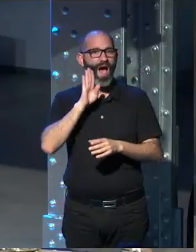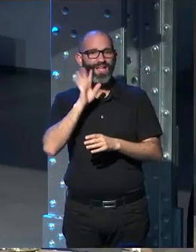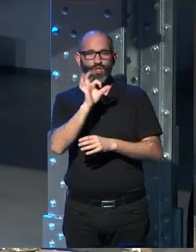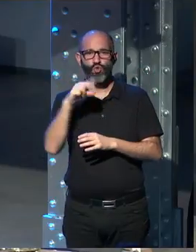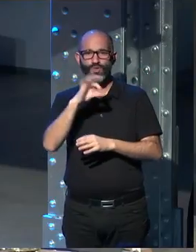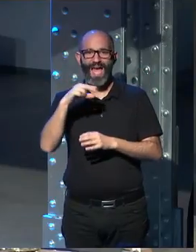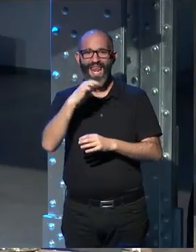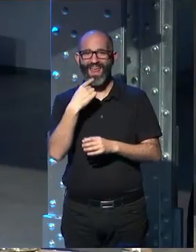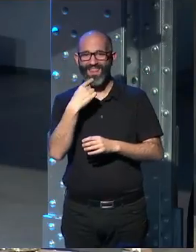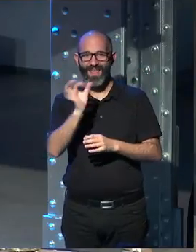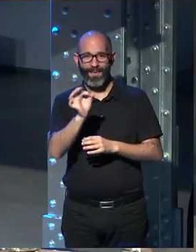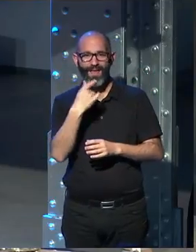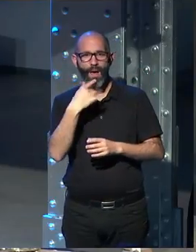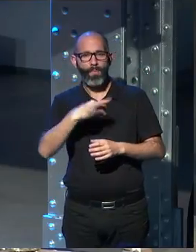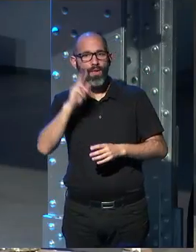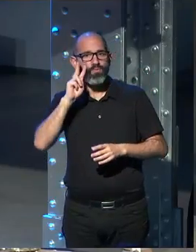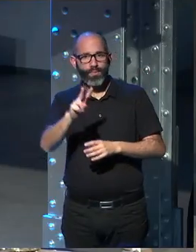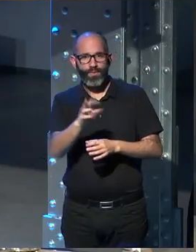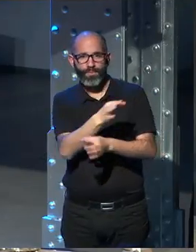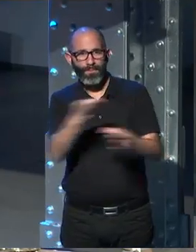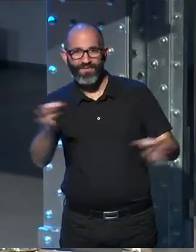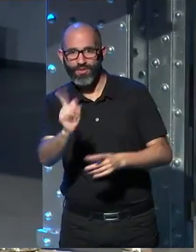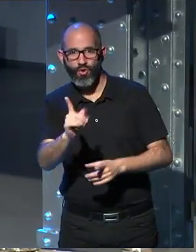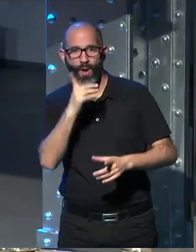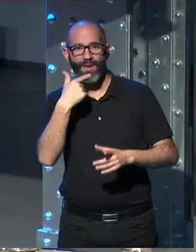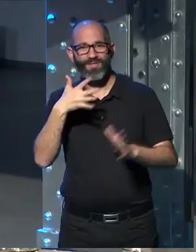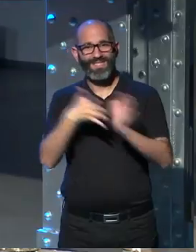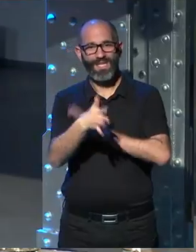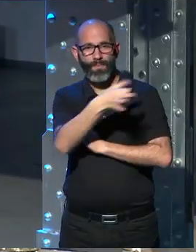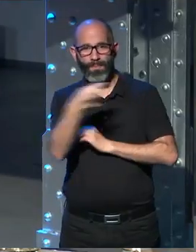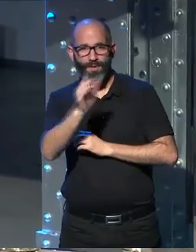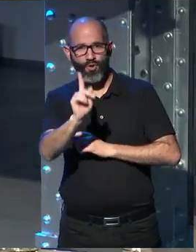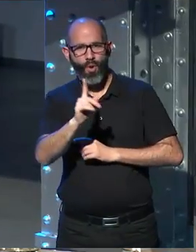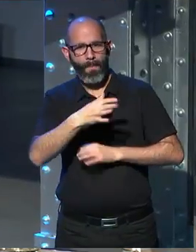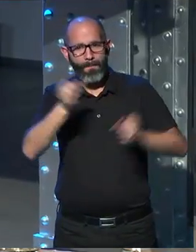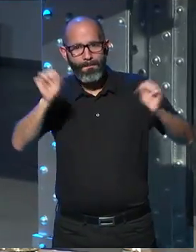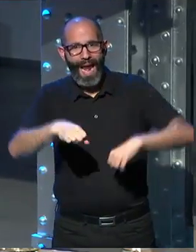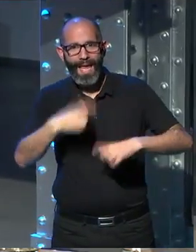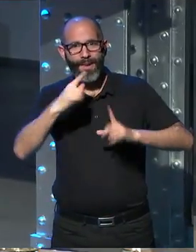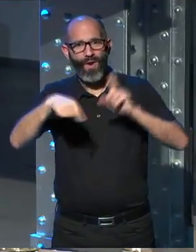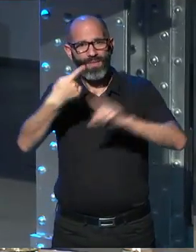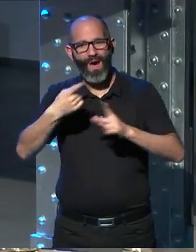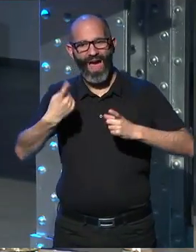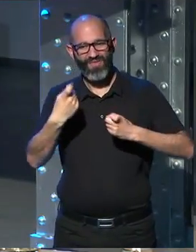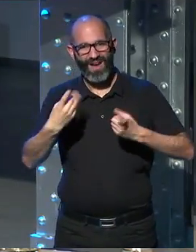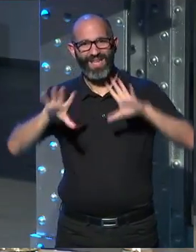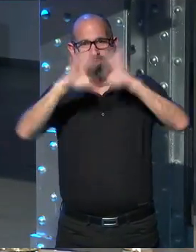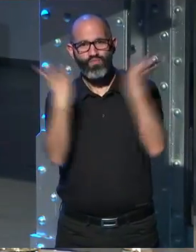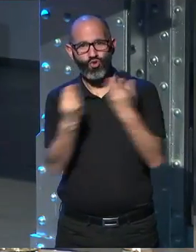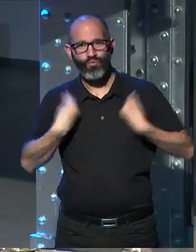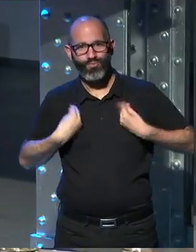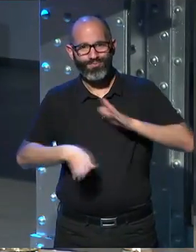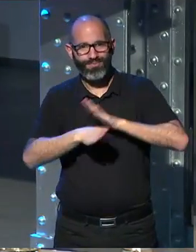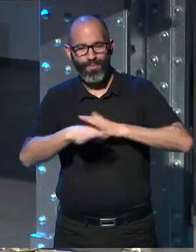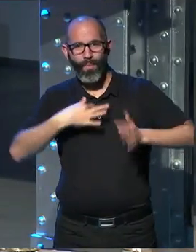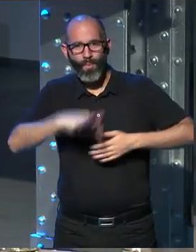cierto. Puede que no sea óptimo, pero lo óptimo es enemigo de lo bueno. Lo que tiene que ser es capaz de mantenerte vivo en el ecosistema en el que tú estás